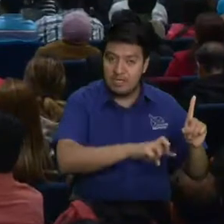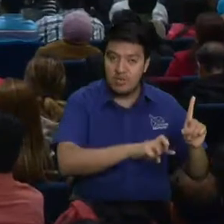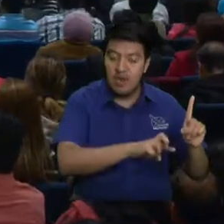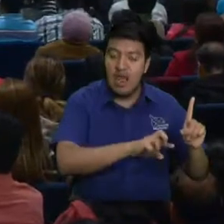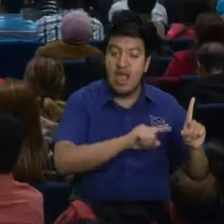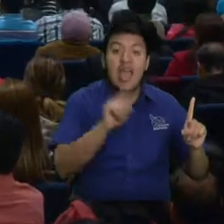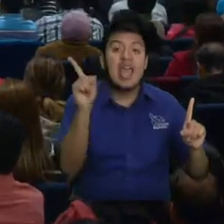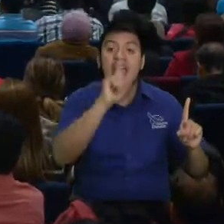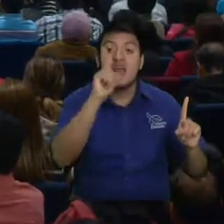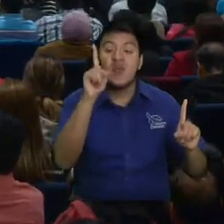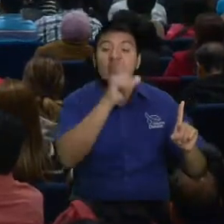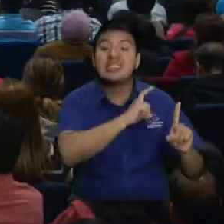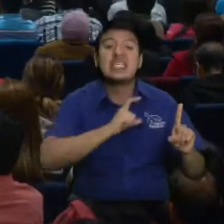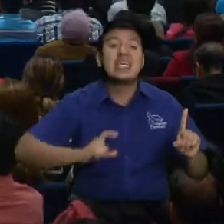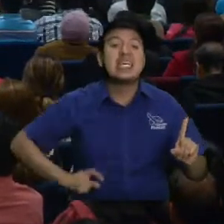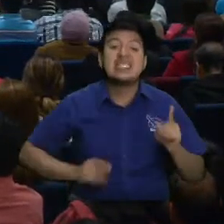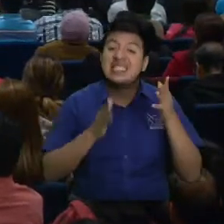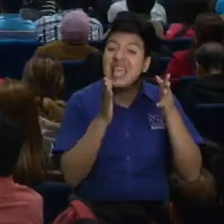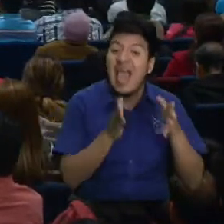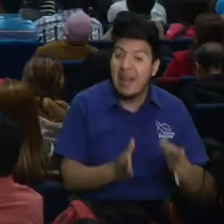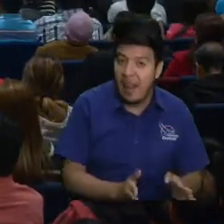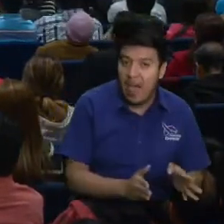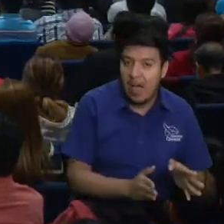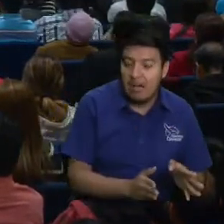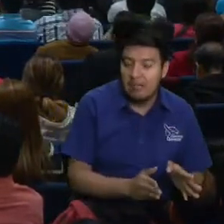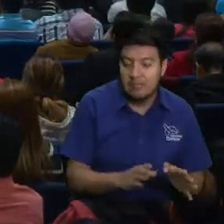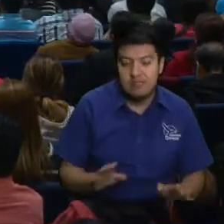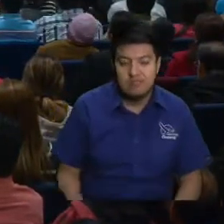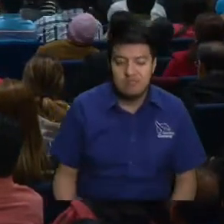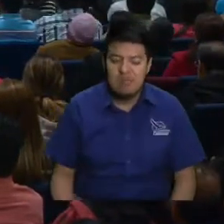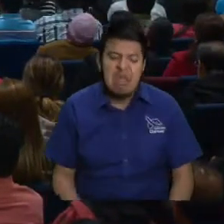porque se quiere quedar con la chica, ¿eh?